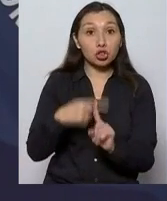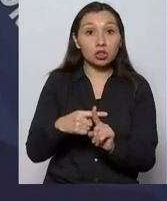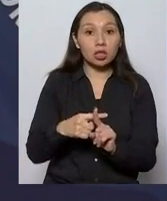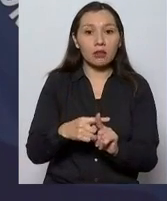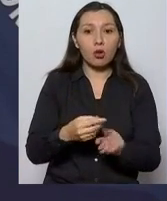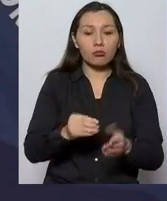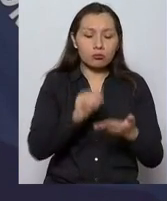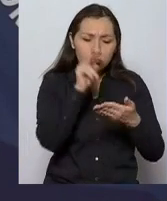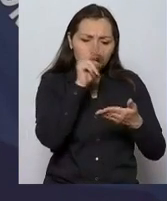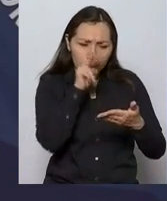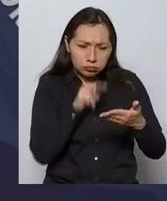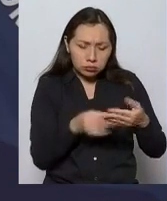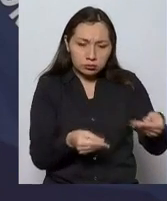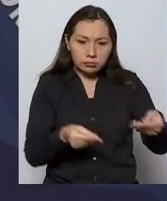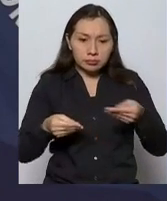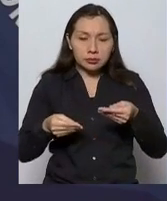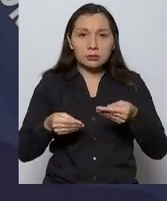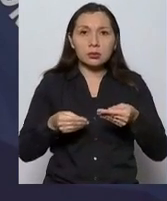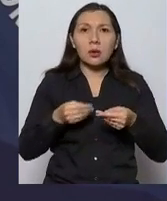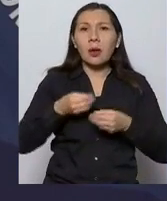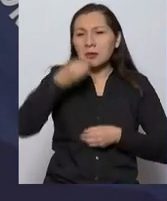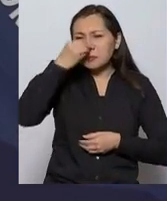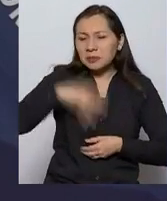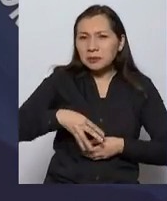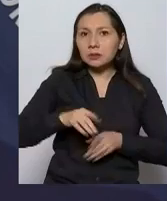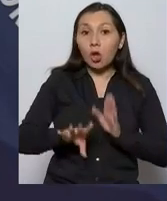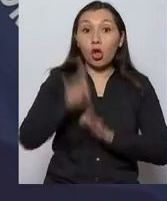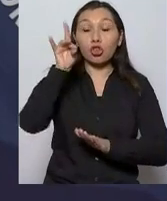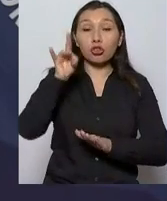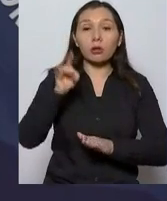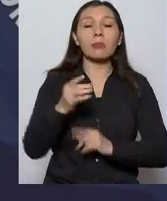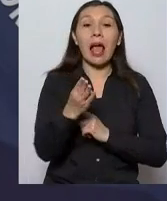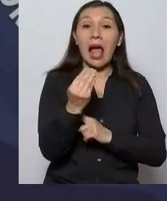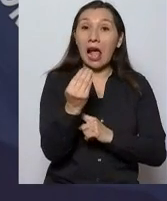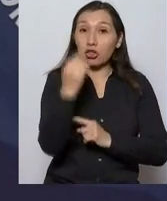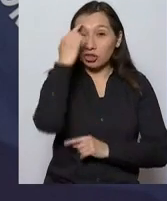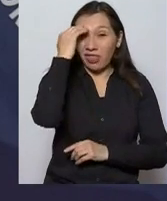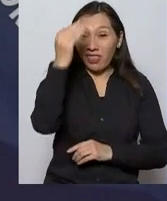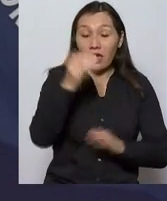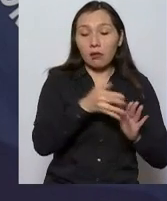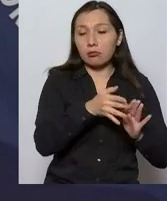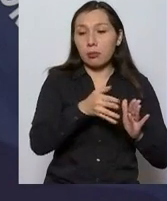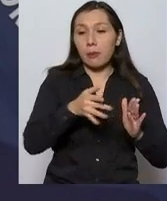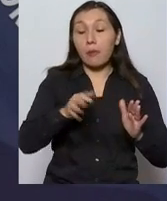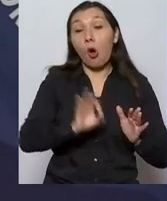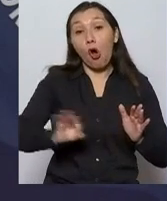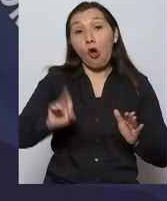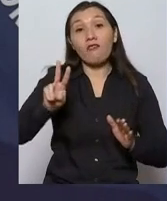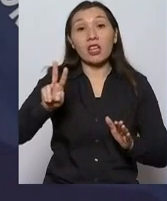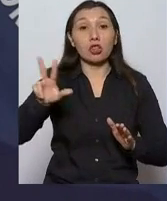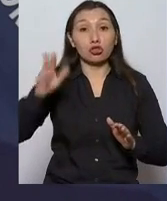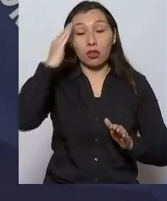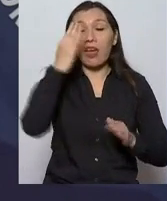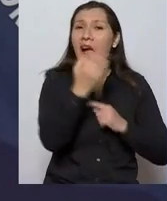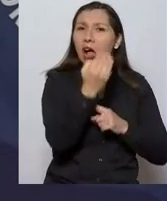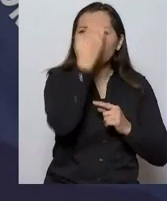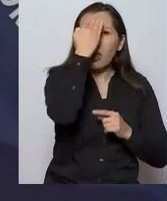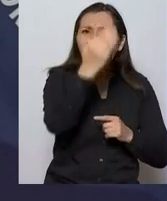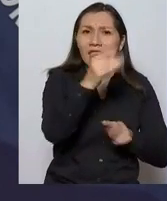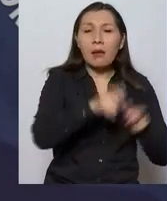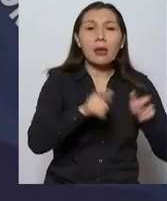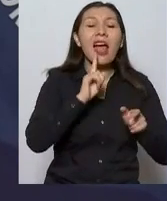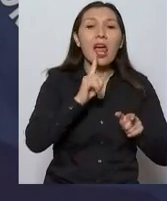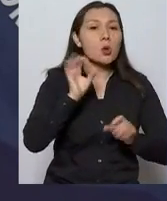del coronavirus en sus secreciones, a los 14 días o hasta los 28 días, 14 días en el caso de